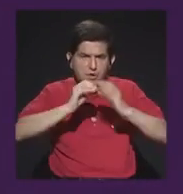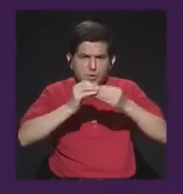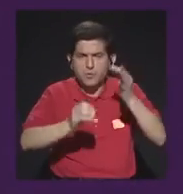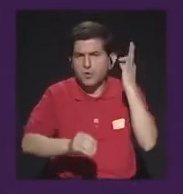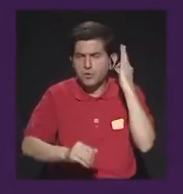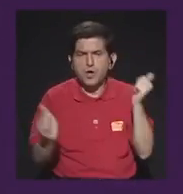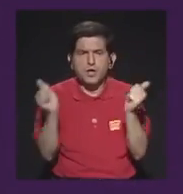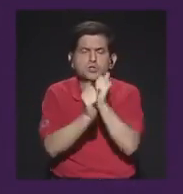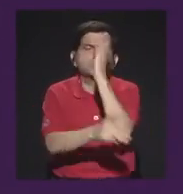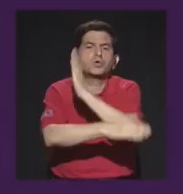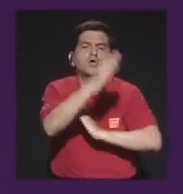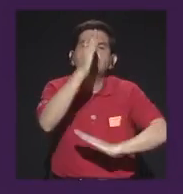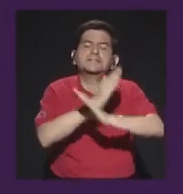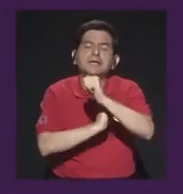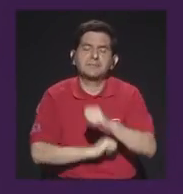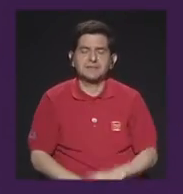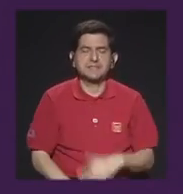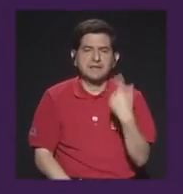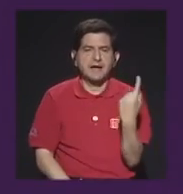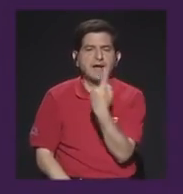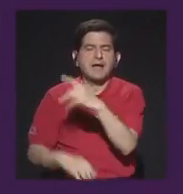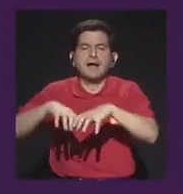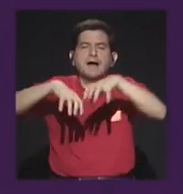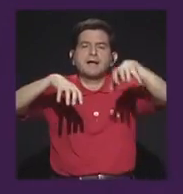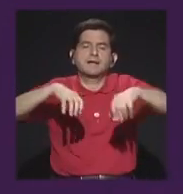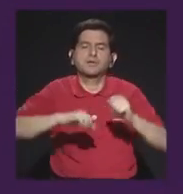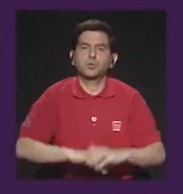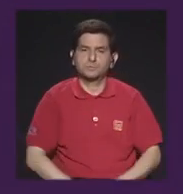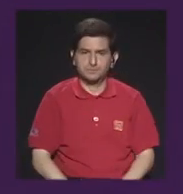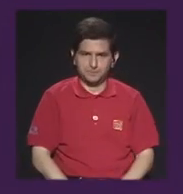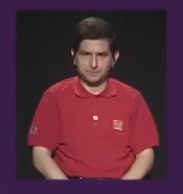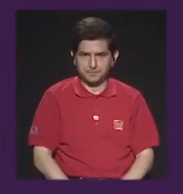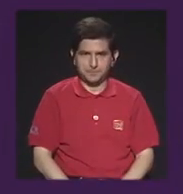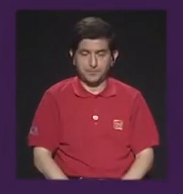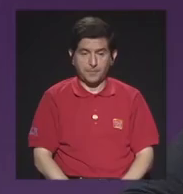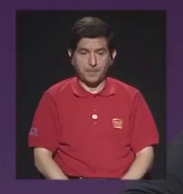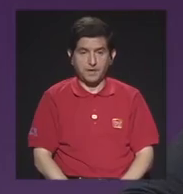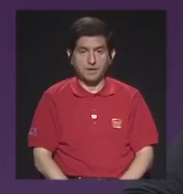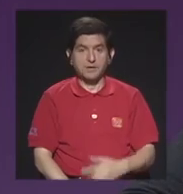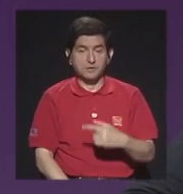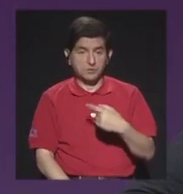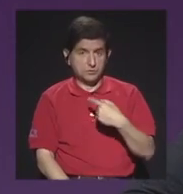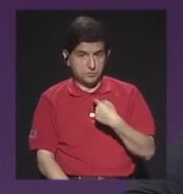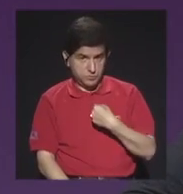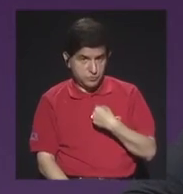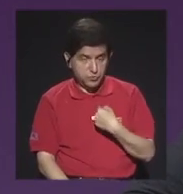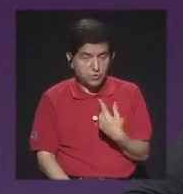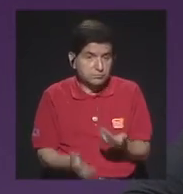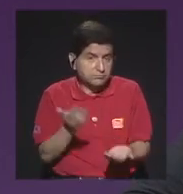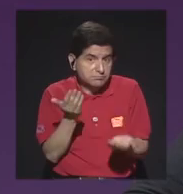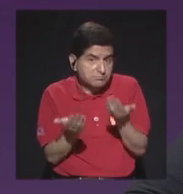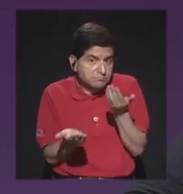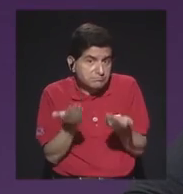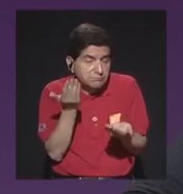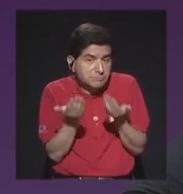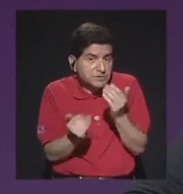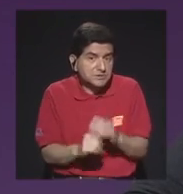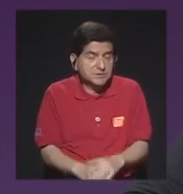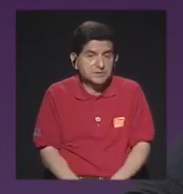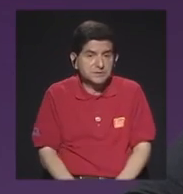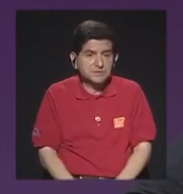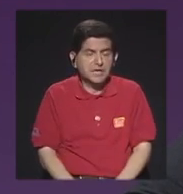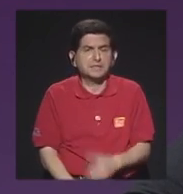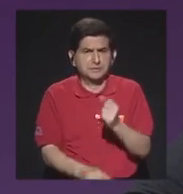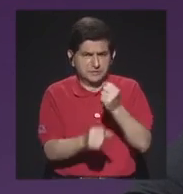con discapacidad en sus cantones. Bueno, yo puedo, tal vez, yo he